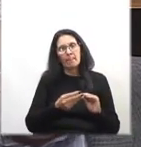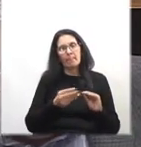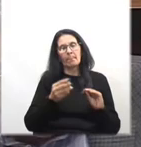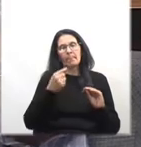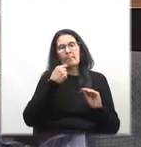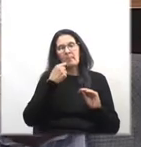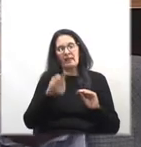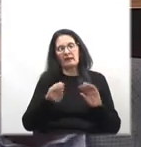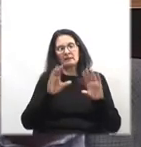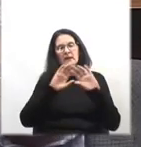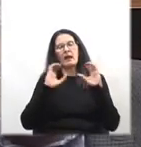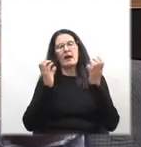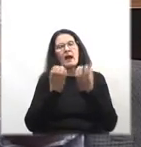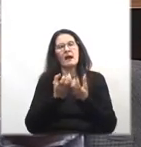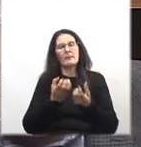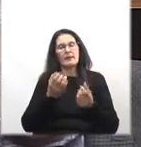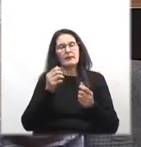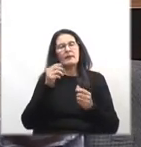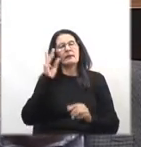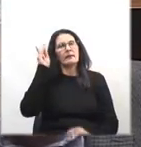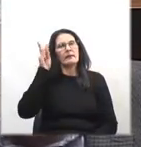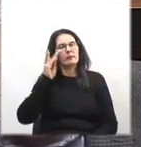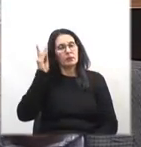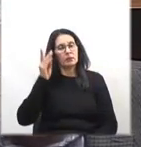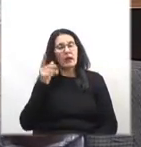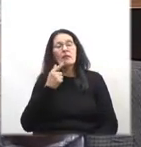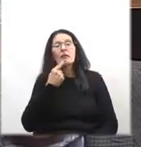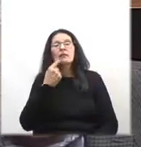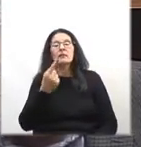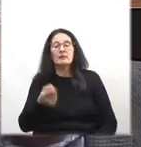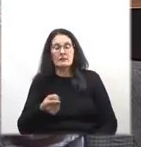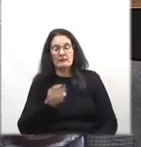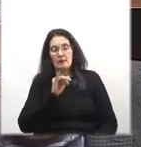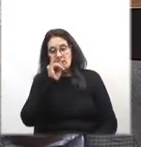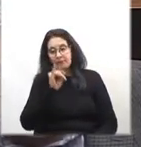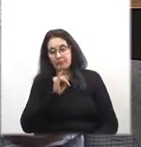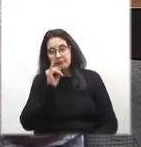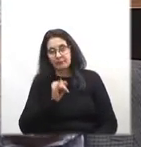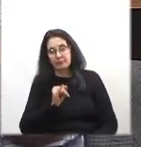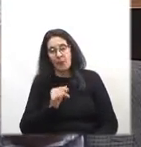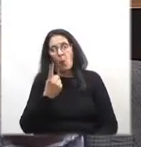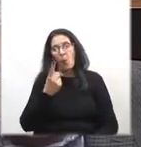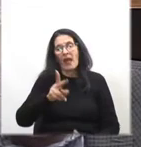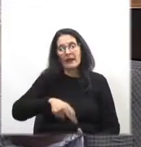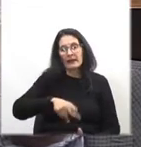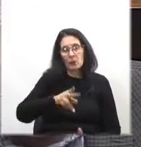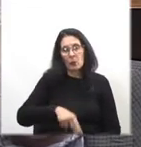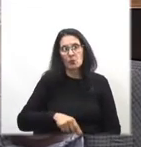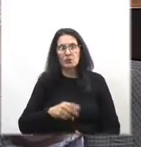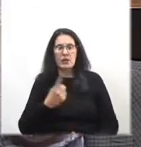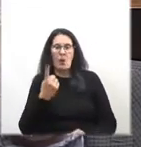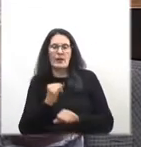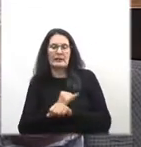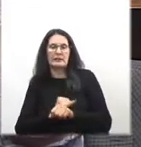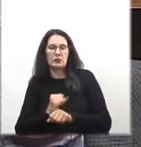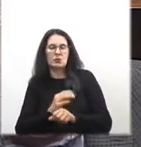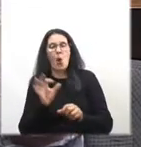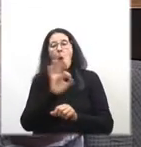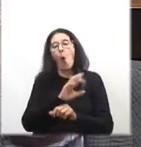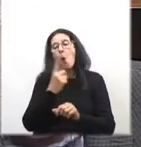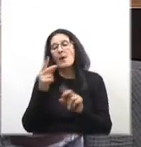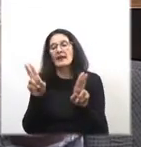Cámara de Diputados la semana pasada, no tenga como correlato una renuncia, una destitución o una